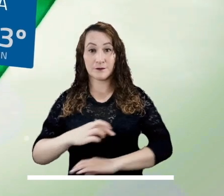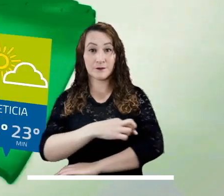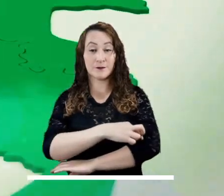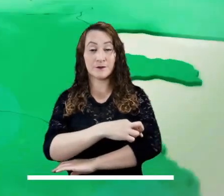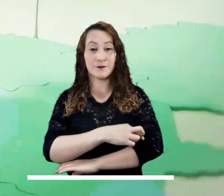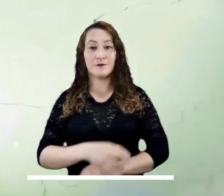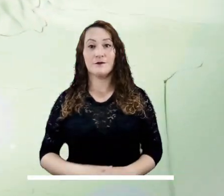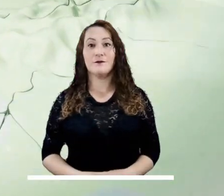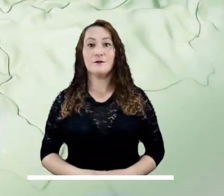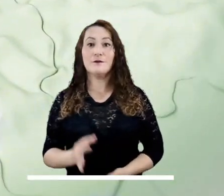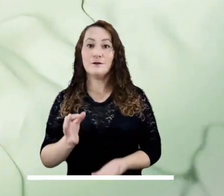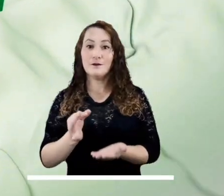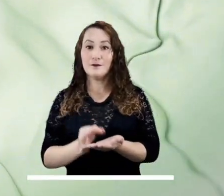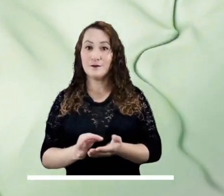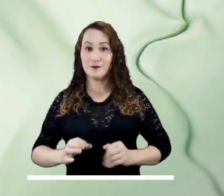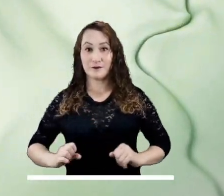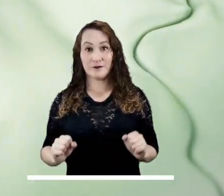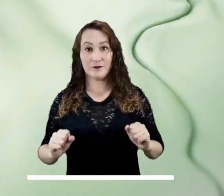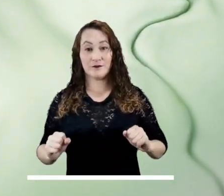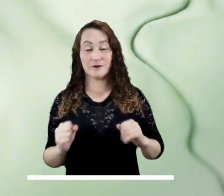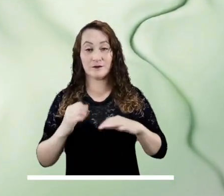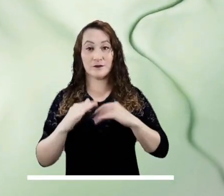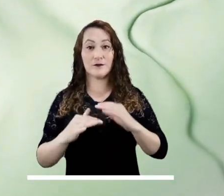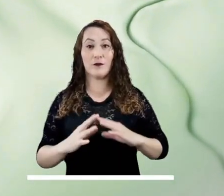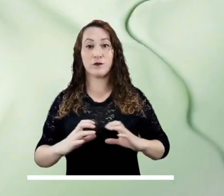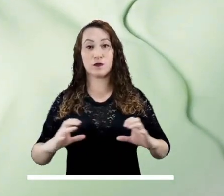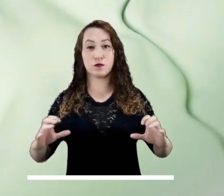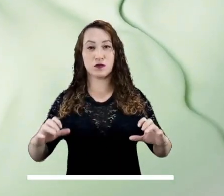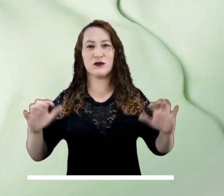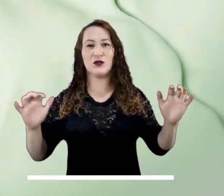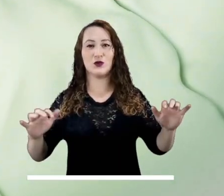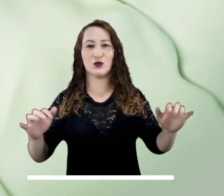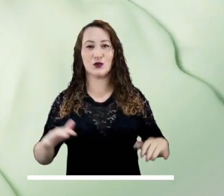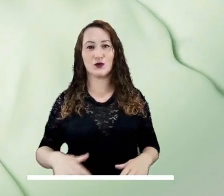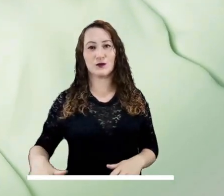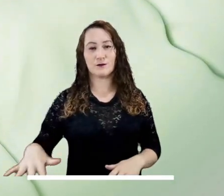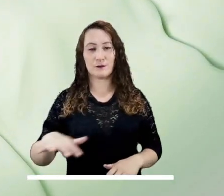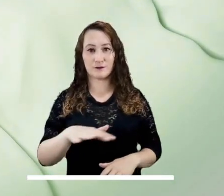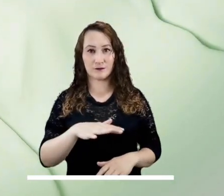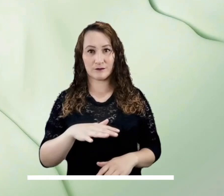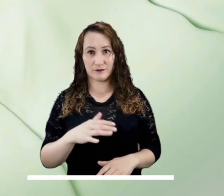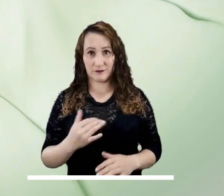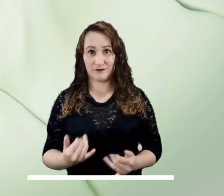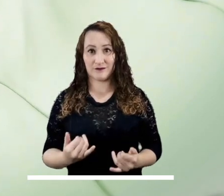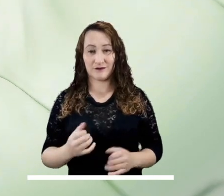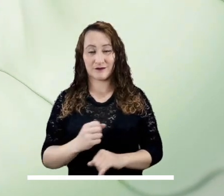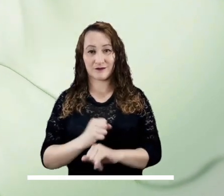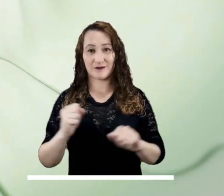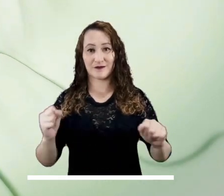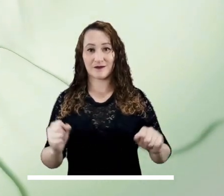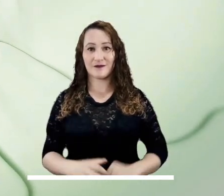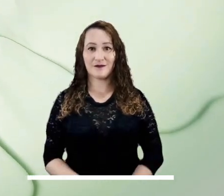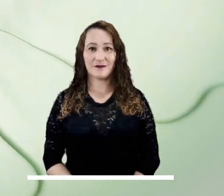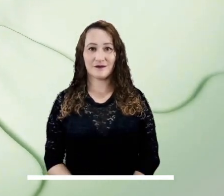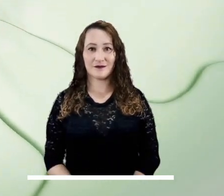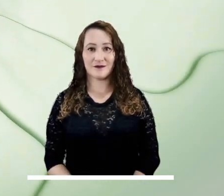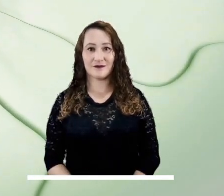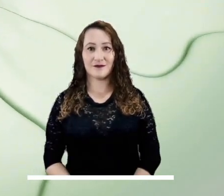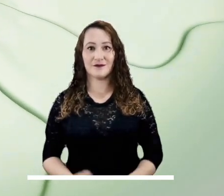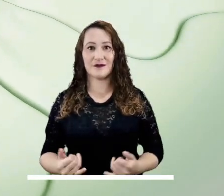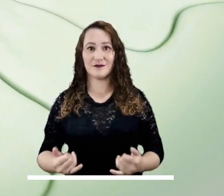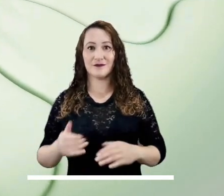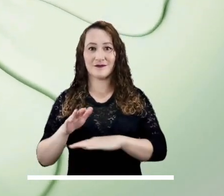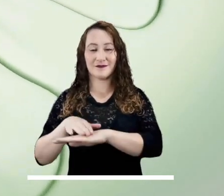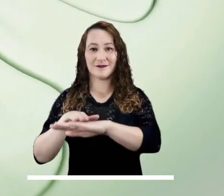y Putumayo. Finalmente, la capital del país promete una jornada con cielo nuboso y lluvias en amplios sectores de la ciudad durante